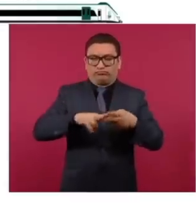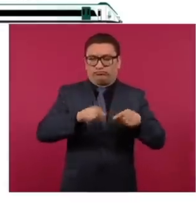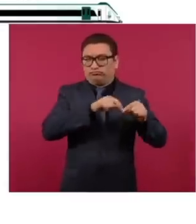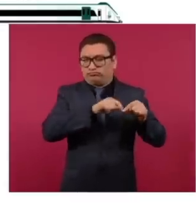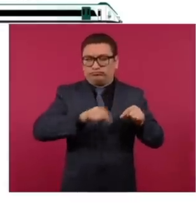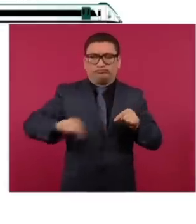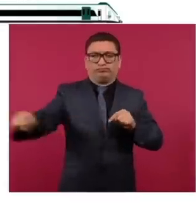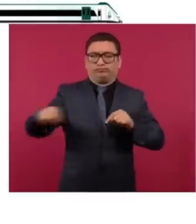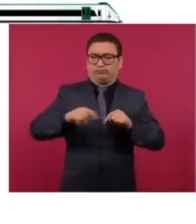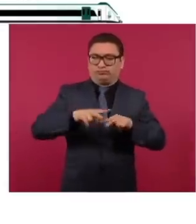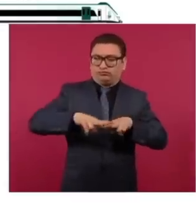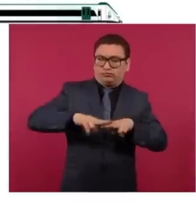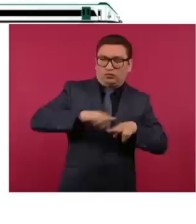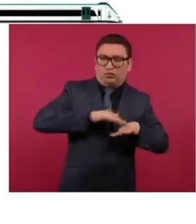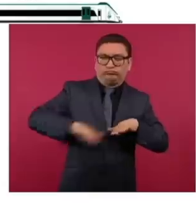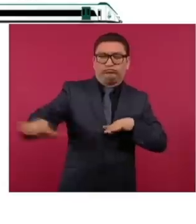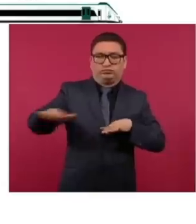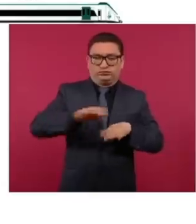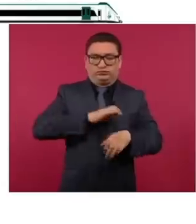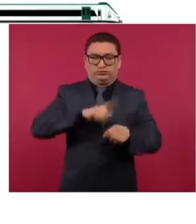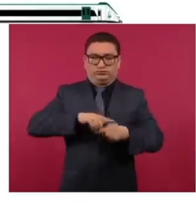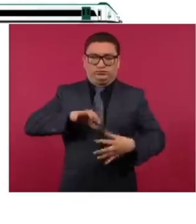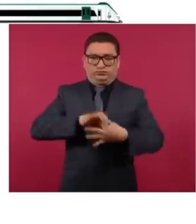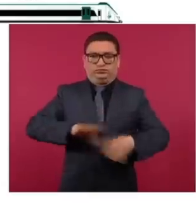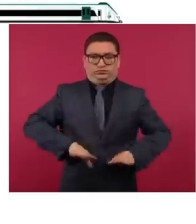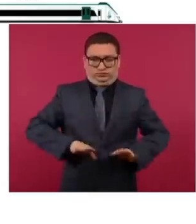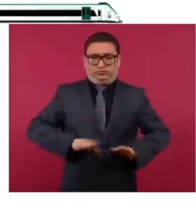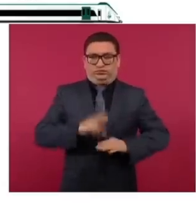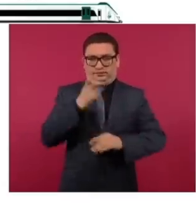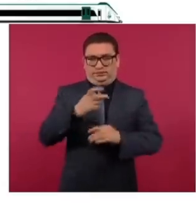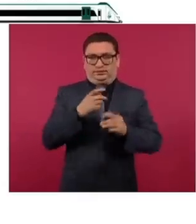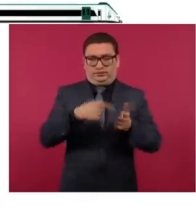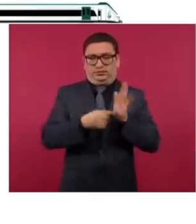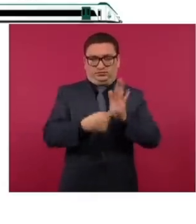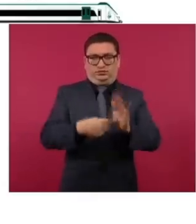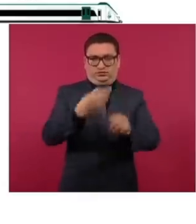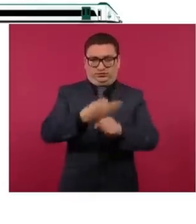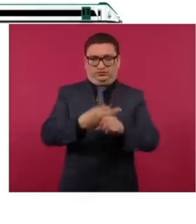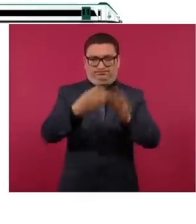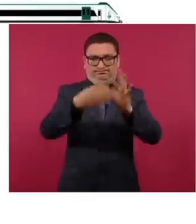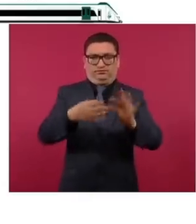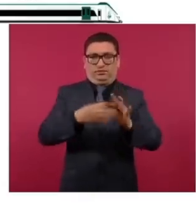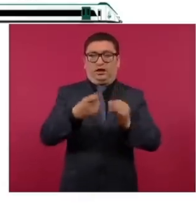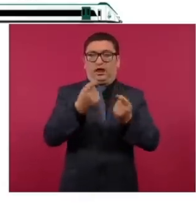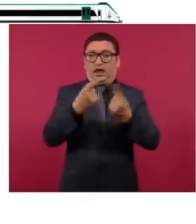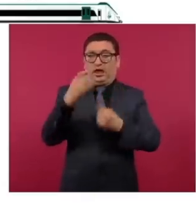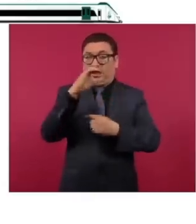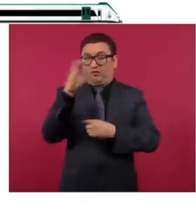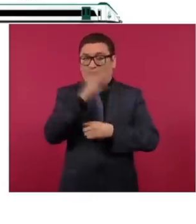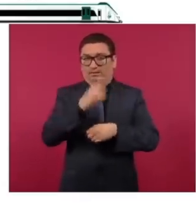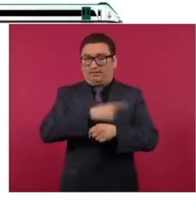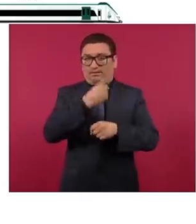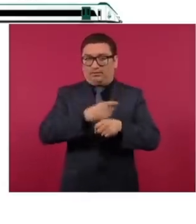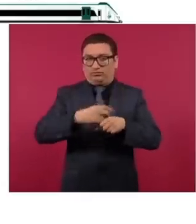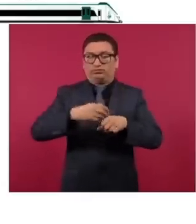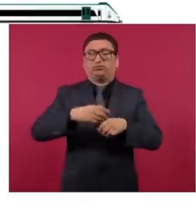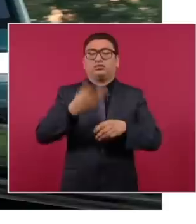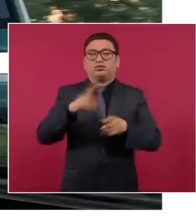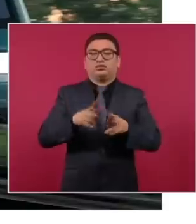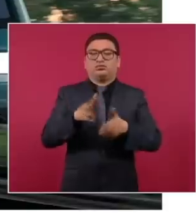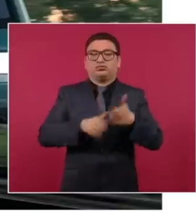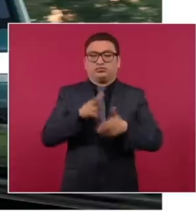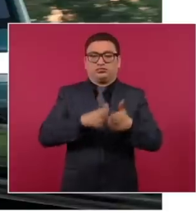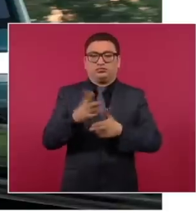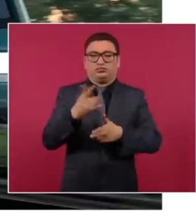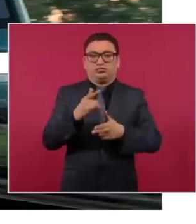con características muy especiales. Aquí les vamos a presentar algunas de las fotografías del primer tren que estará circulando en julio,